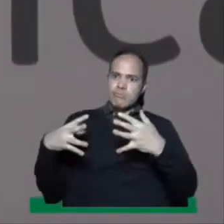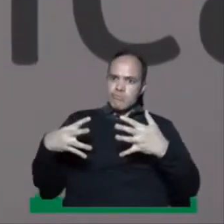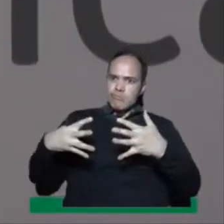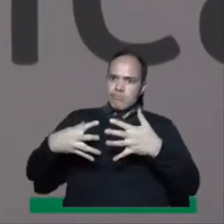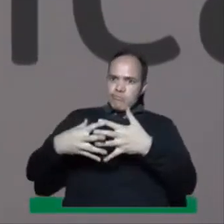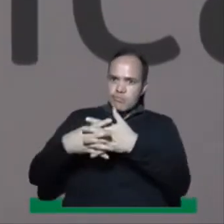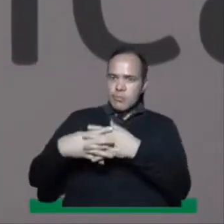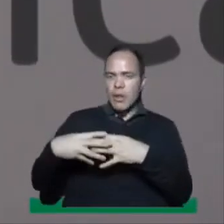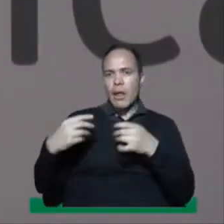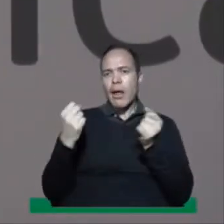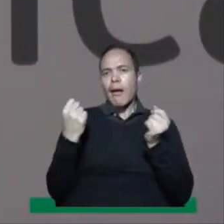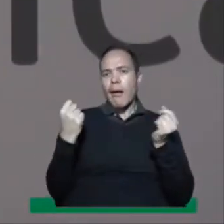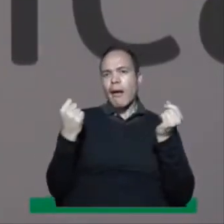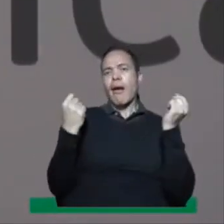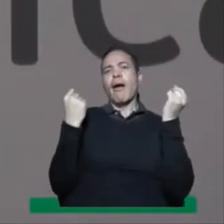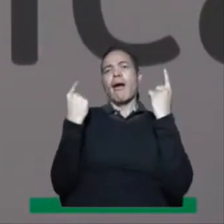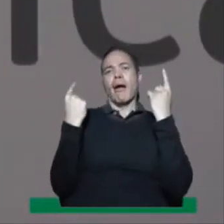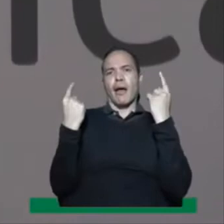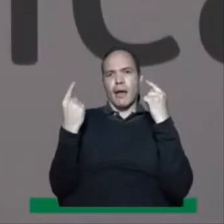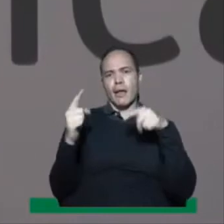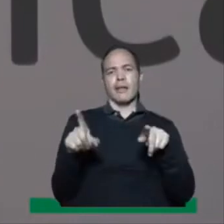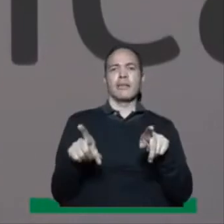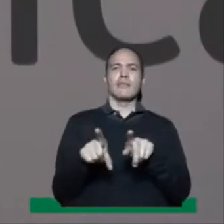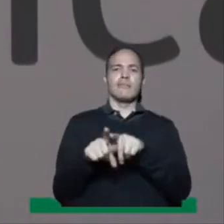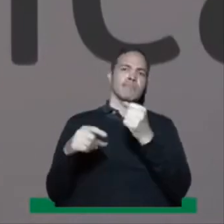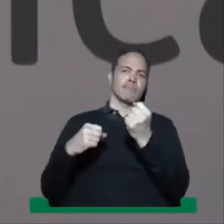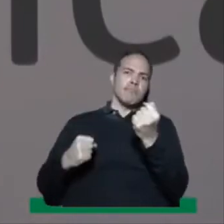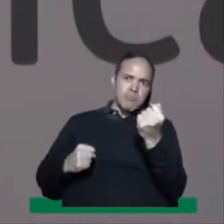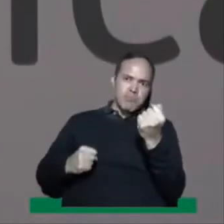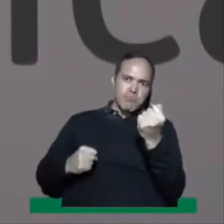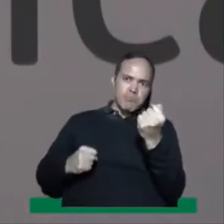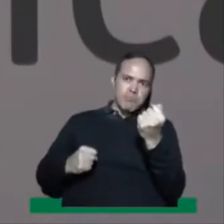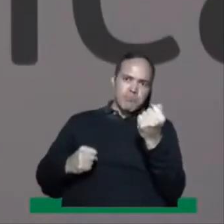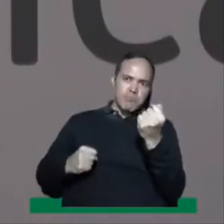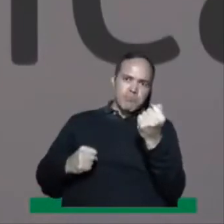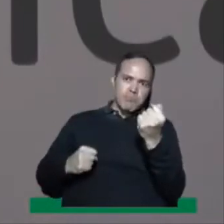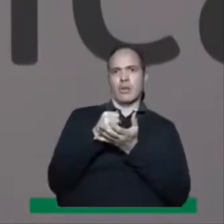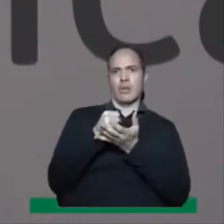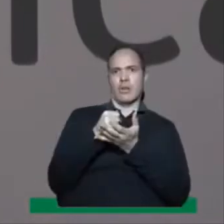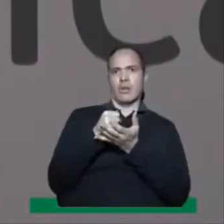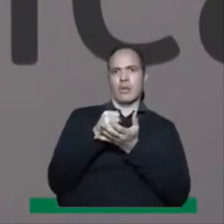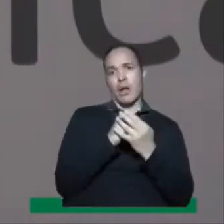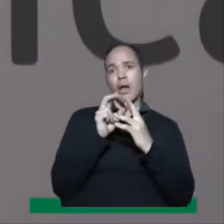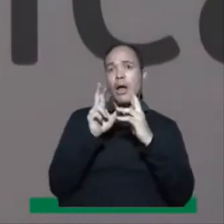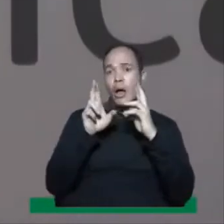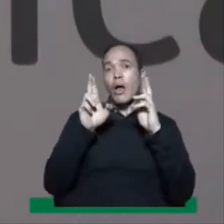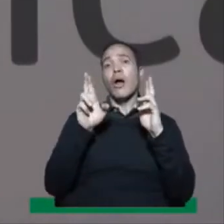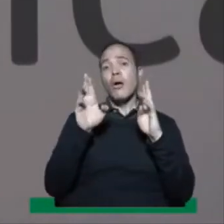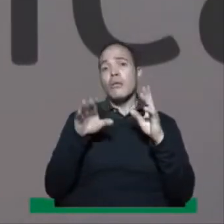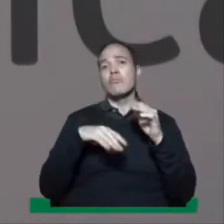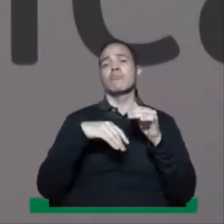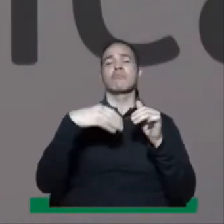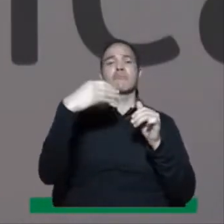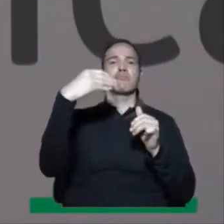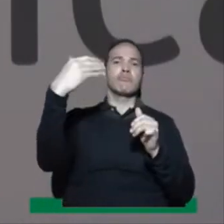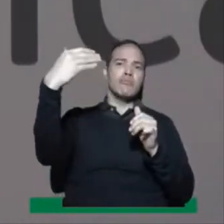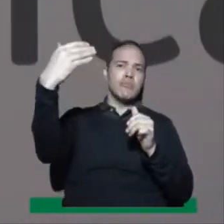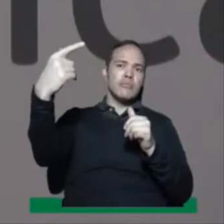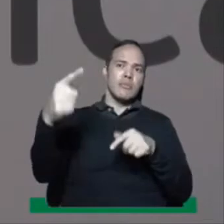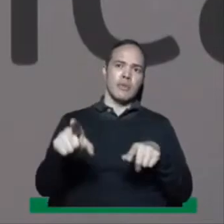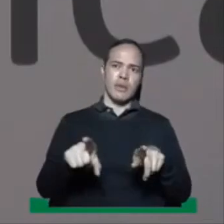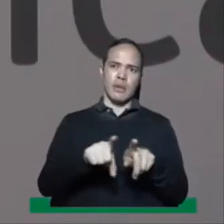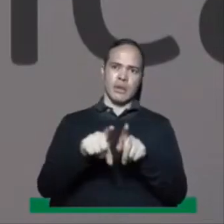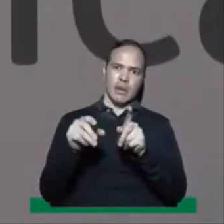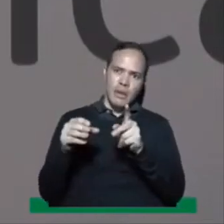este feedback esta retroalimentación para poder ójala en procesos más avanzados y poder